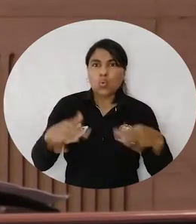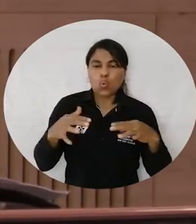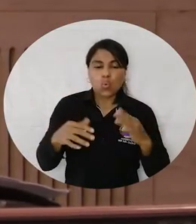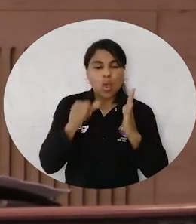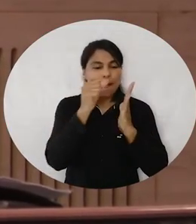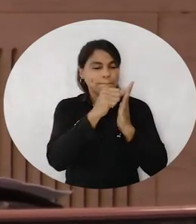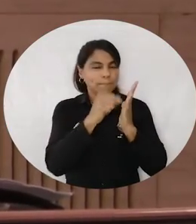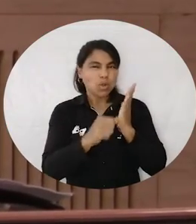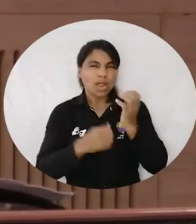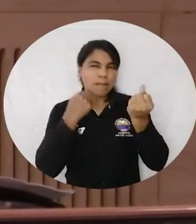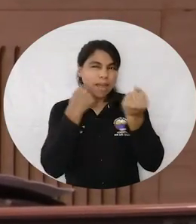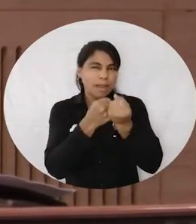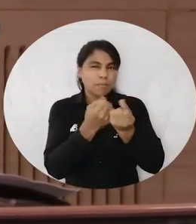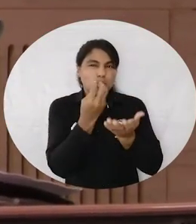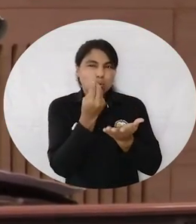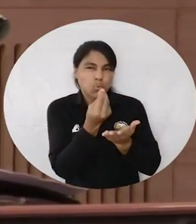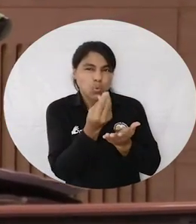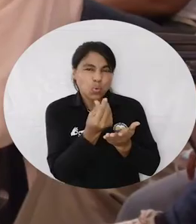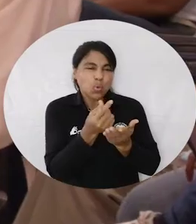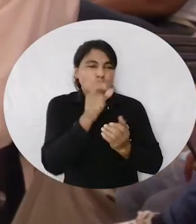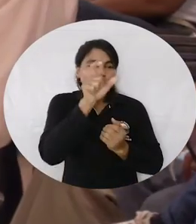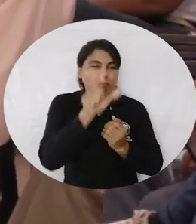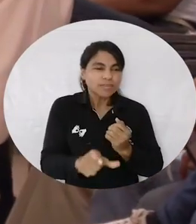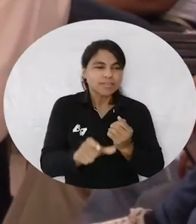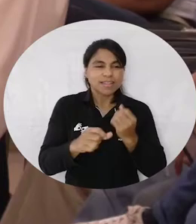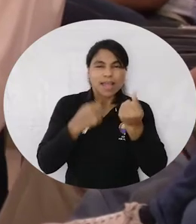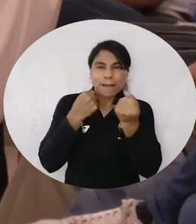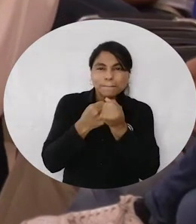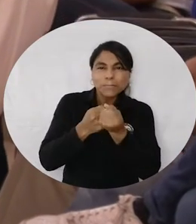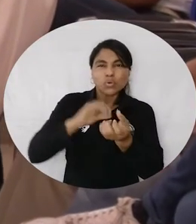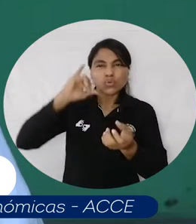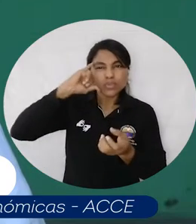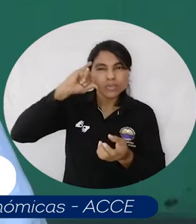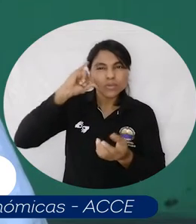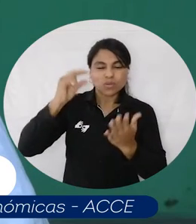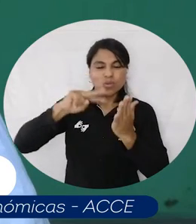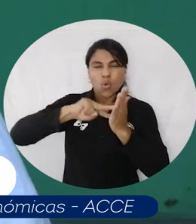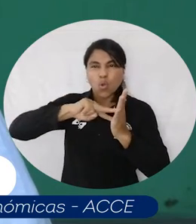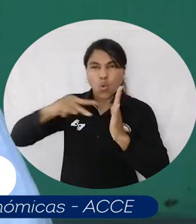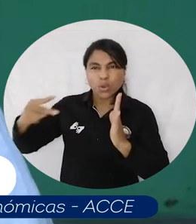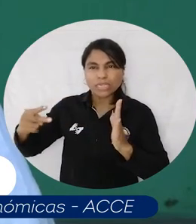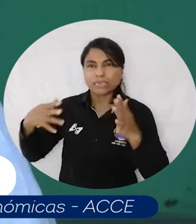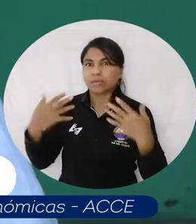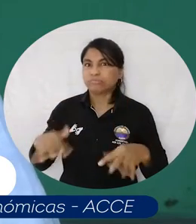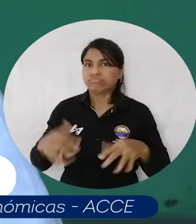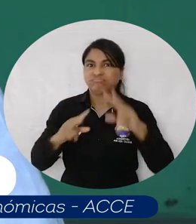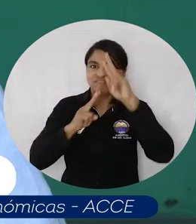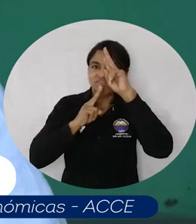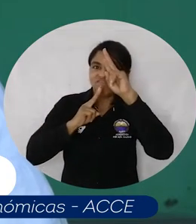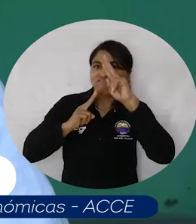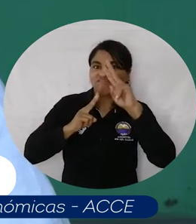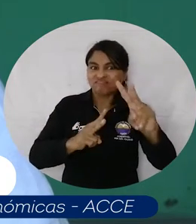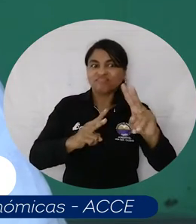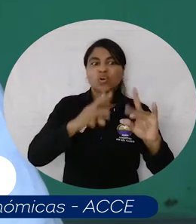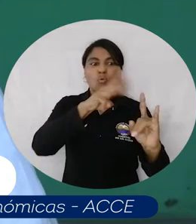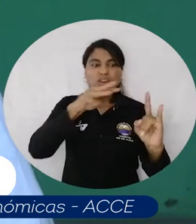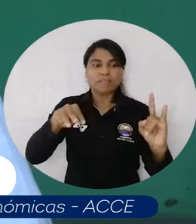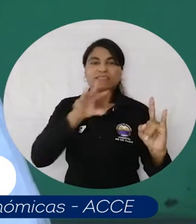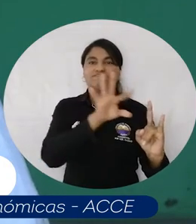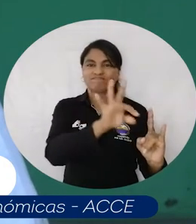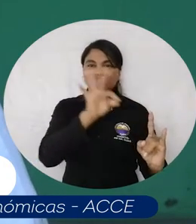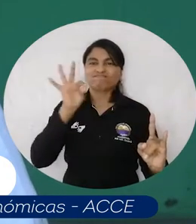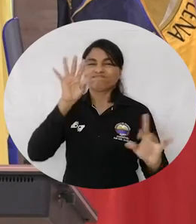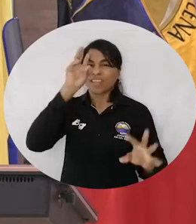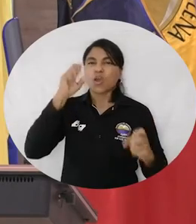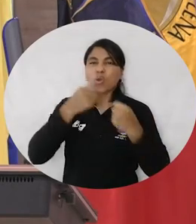los programas de apoyo económico a estudiantes, de apoyo psicológico, de conectividad, y eso merece reconocerse y por eso fue escogida esa universidad